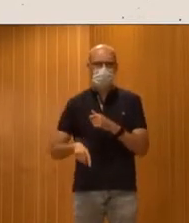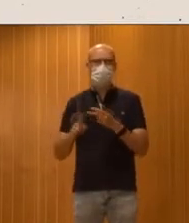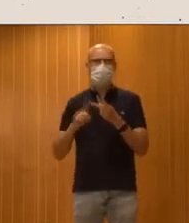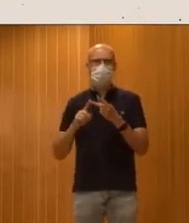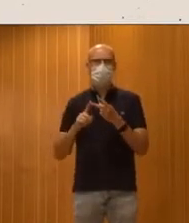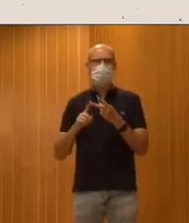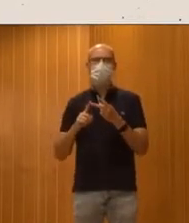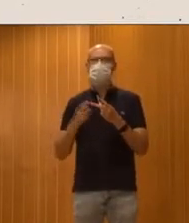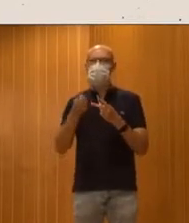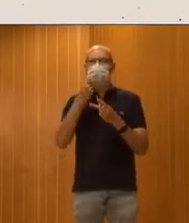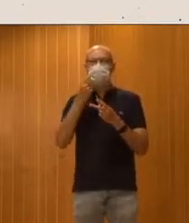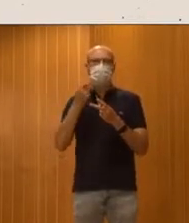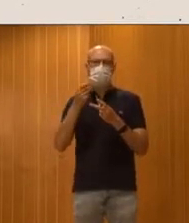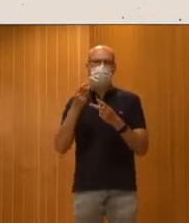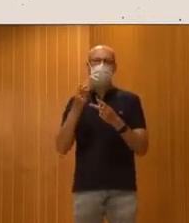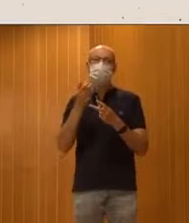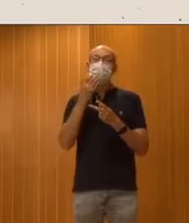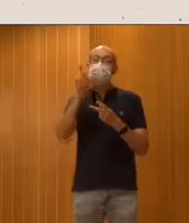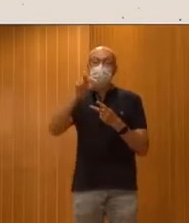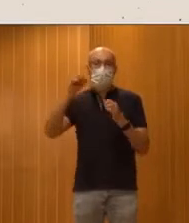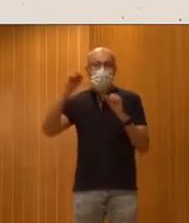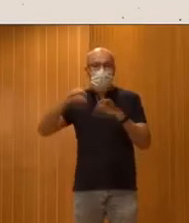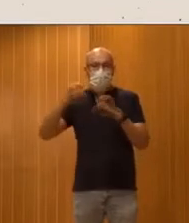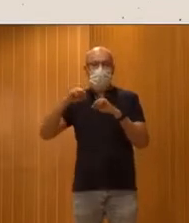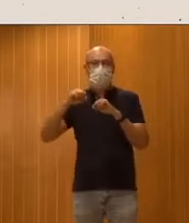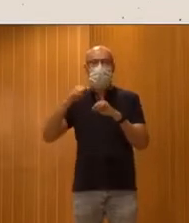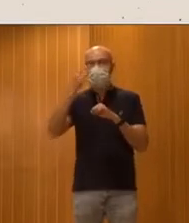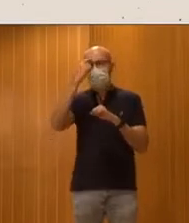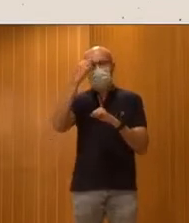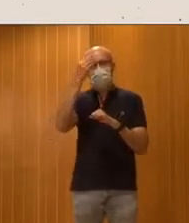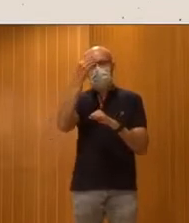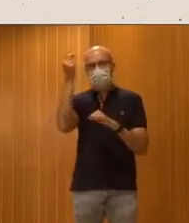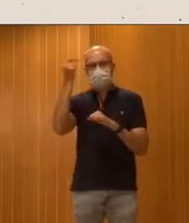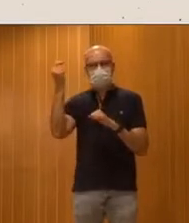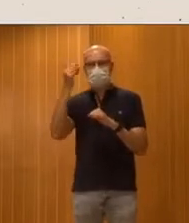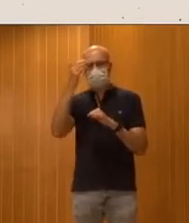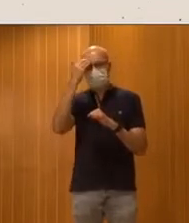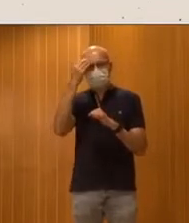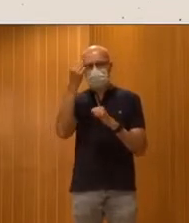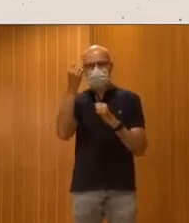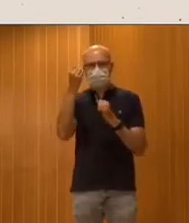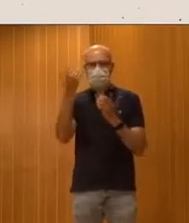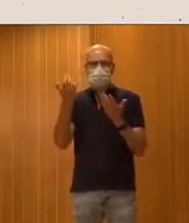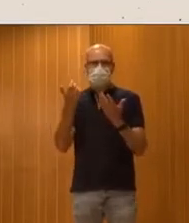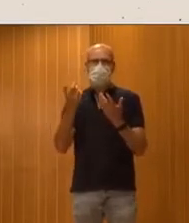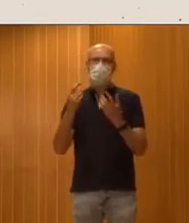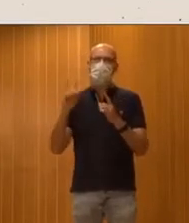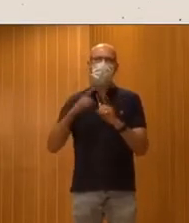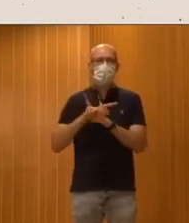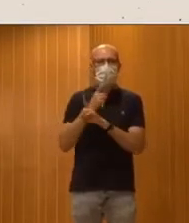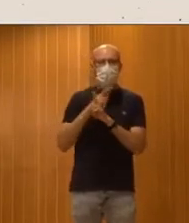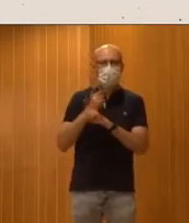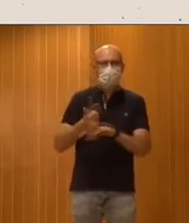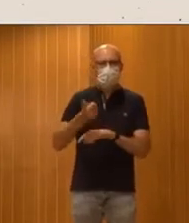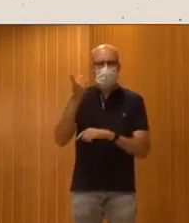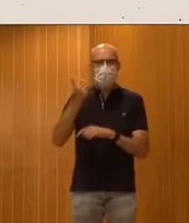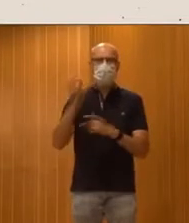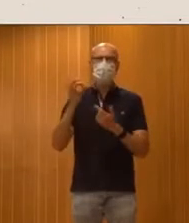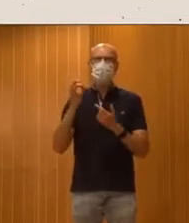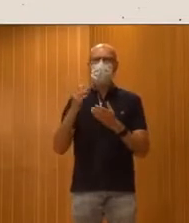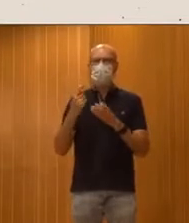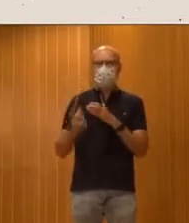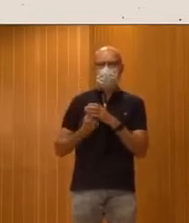especialmente cuando estos fármacos se les da a personas mayores. Hay pérdida de memoria, aumenta la agitación, aumenta